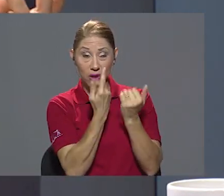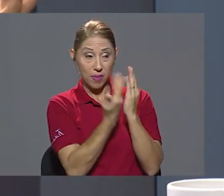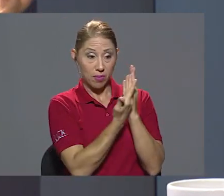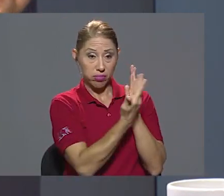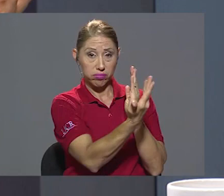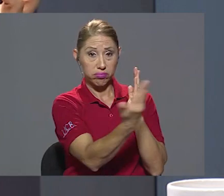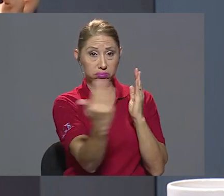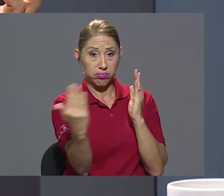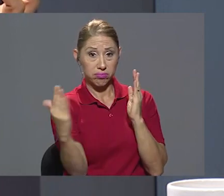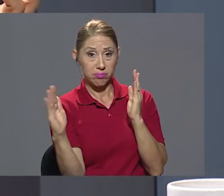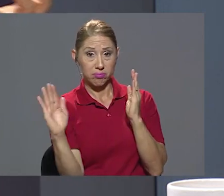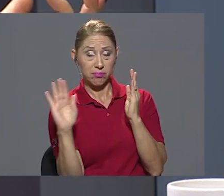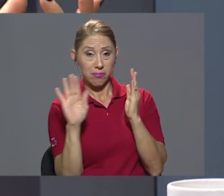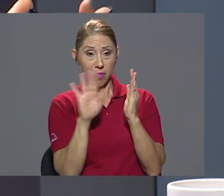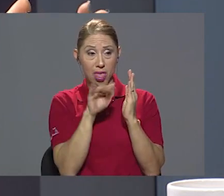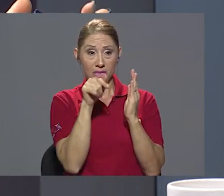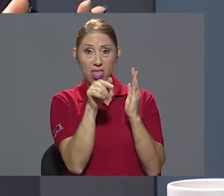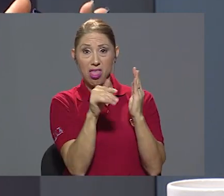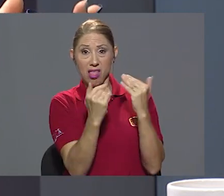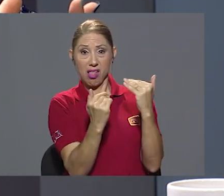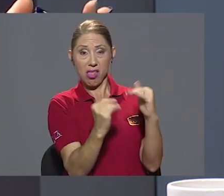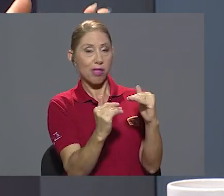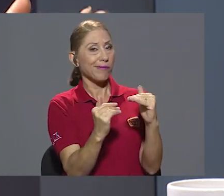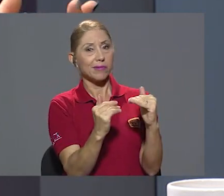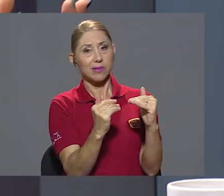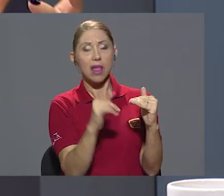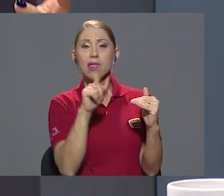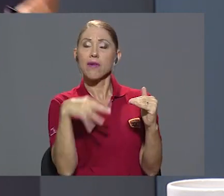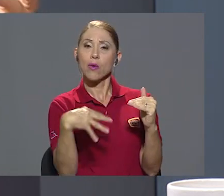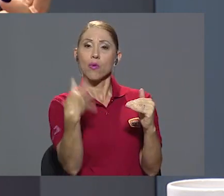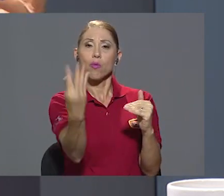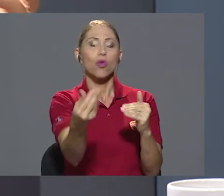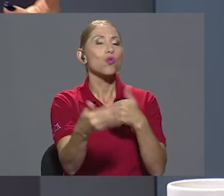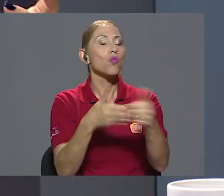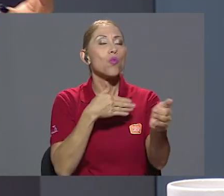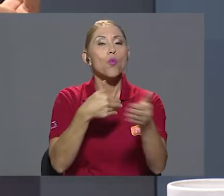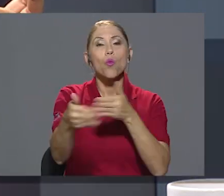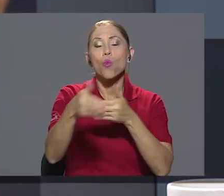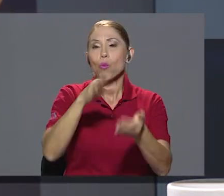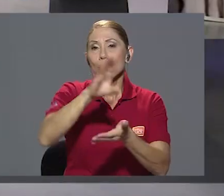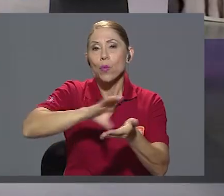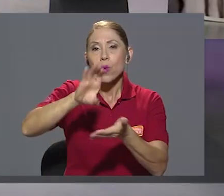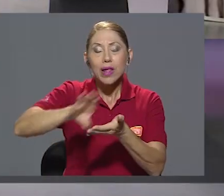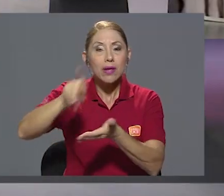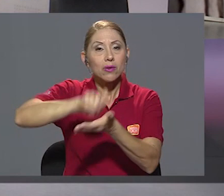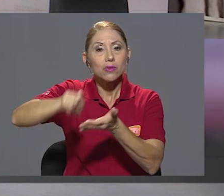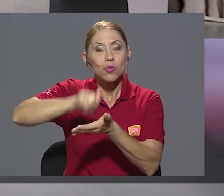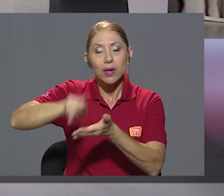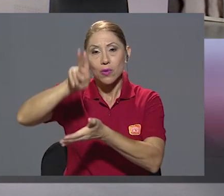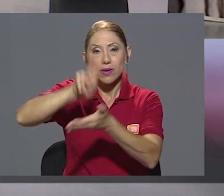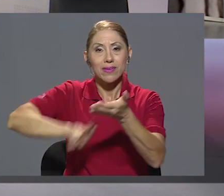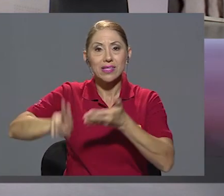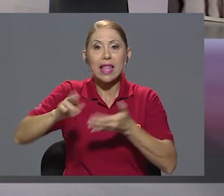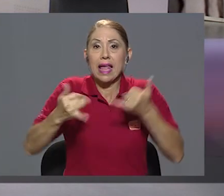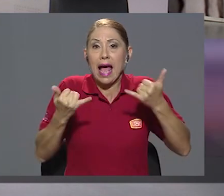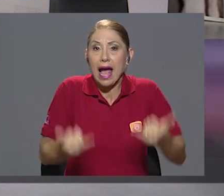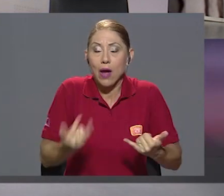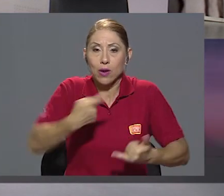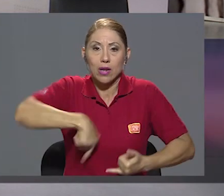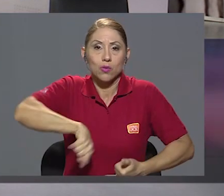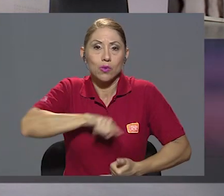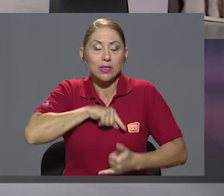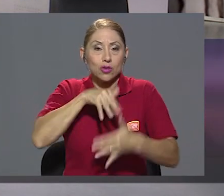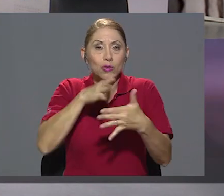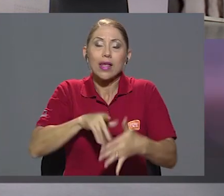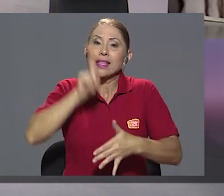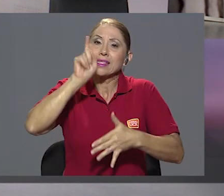las paredes del centro de educación, sea una universidad, un colegio, una escuela. O sea, hoy más que nunca nuestros estudiantes tienen